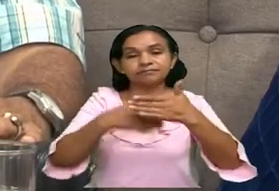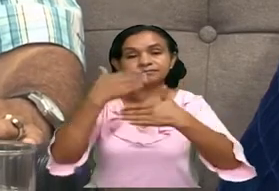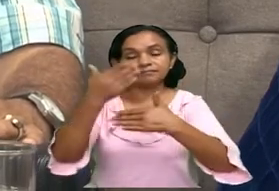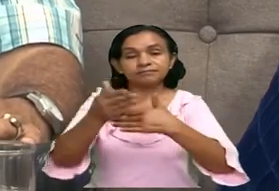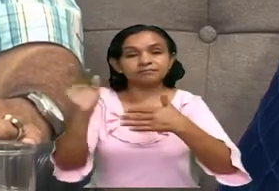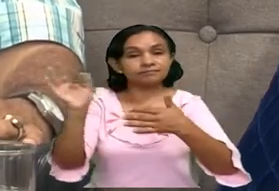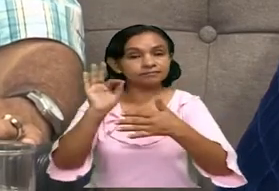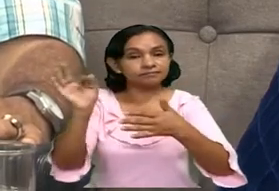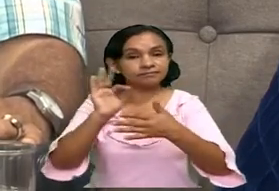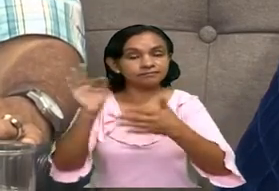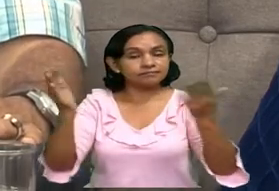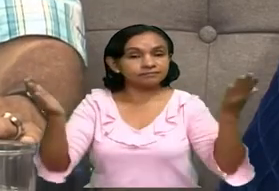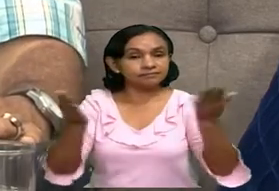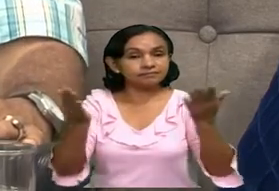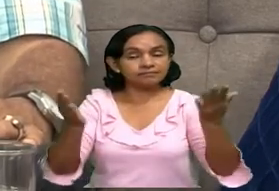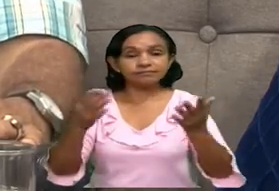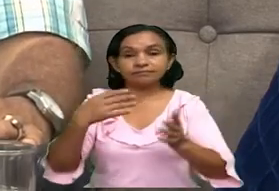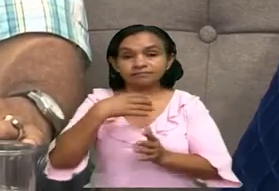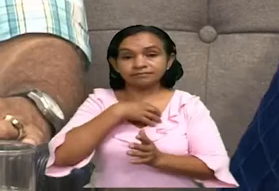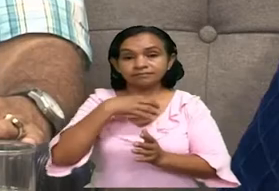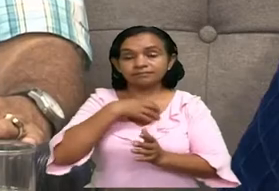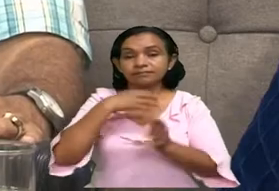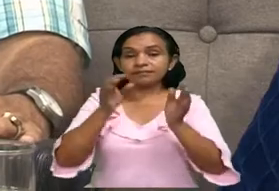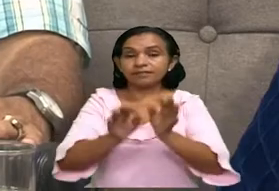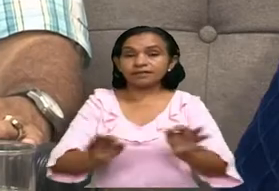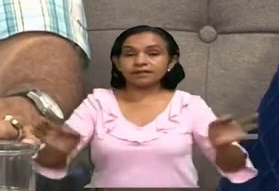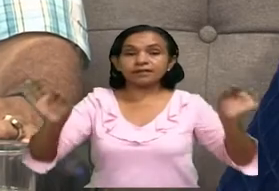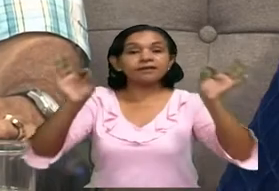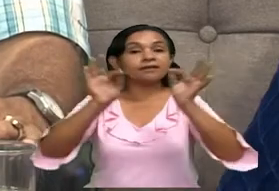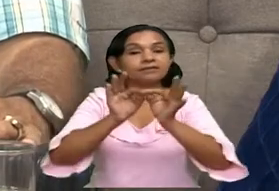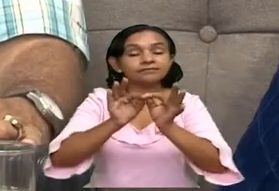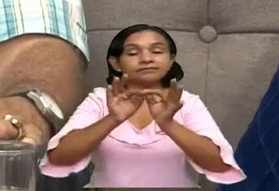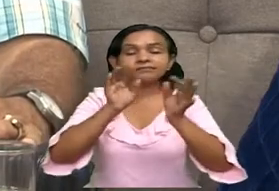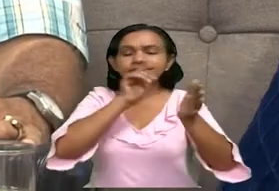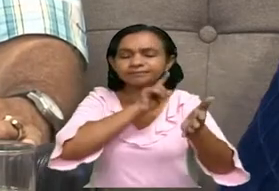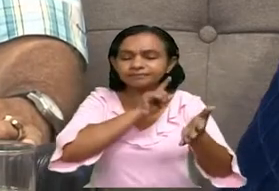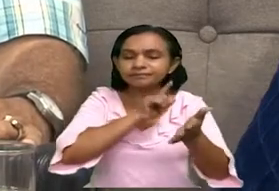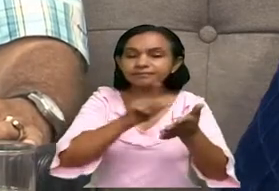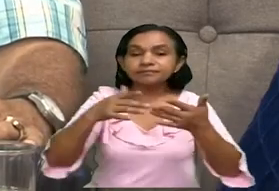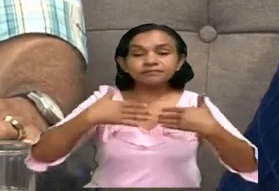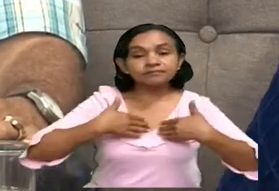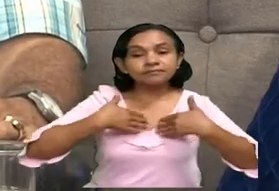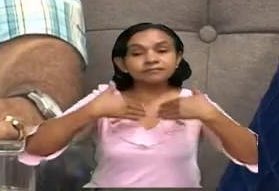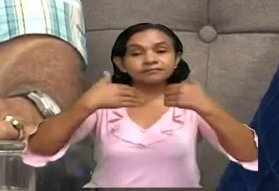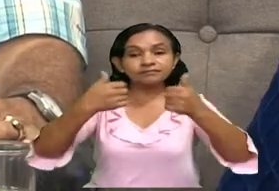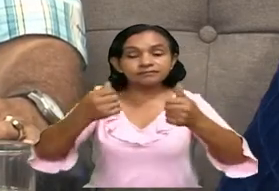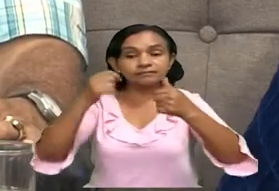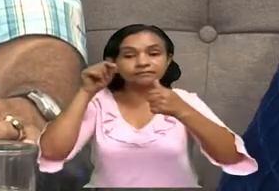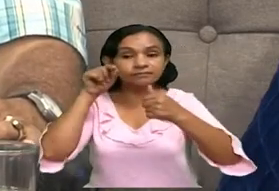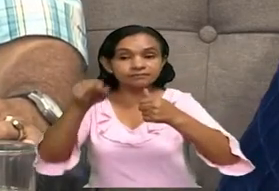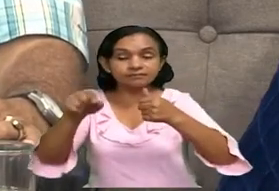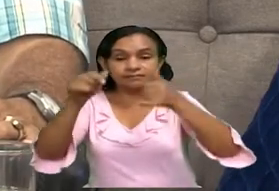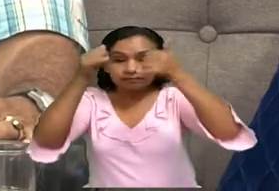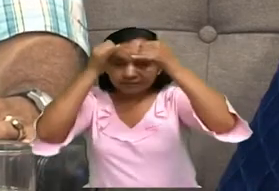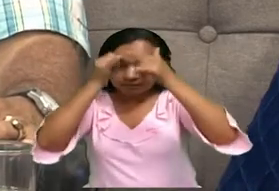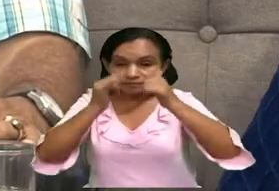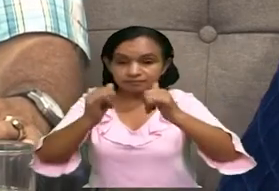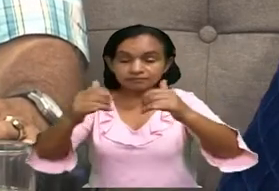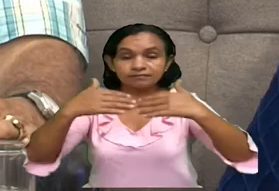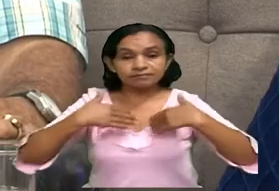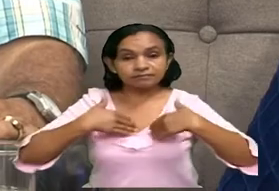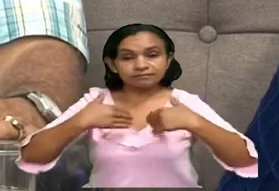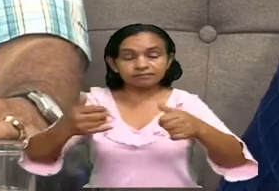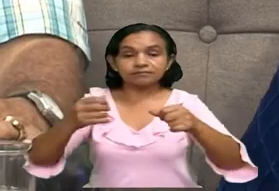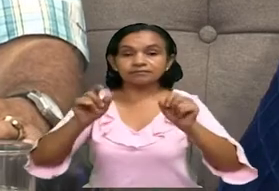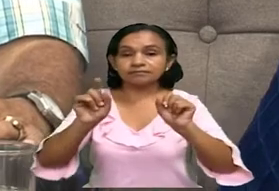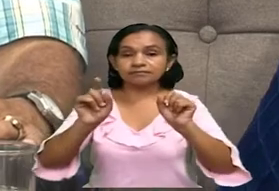esta manera. Para nosotros es fundamental el tema de sanidad. O sea, si nosotros trabajamos con seres vivos que